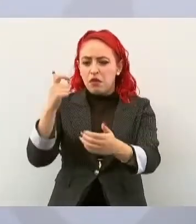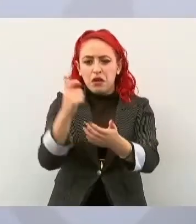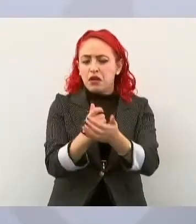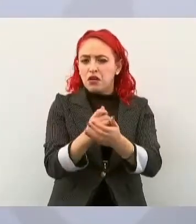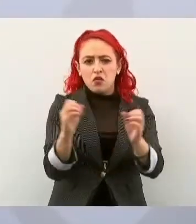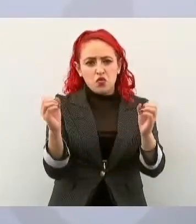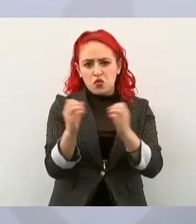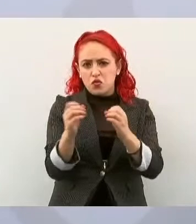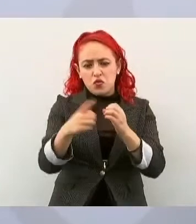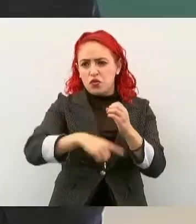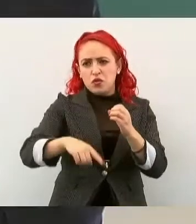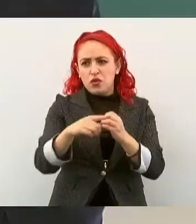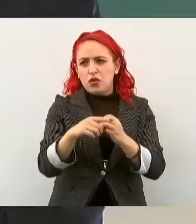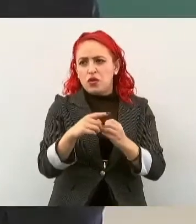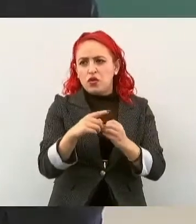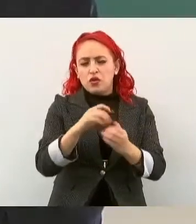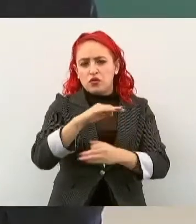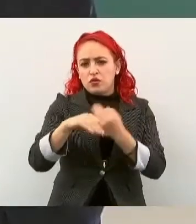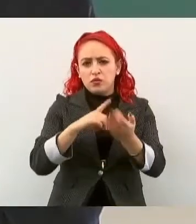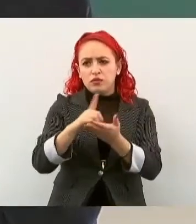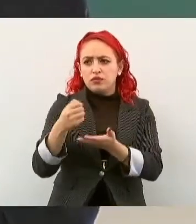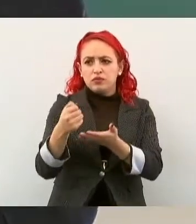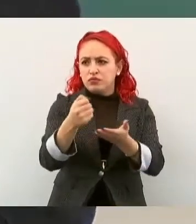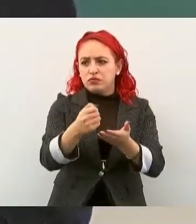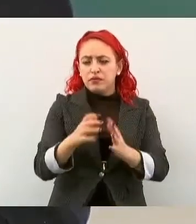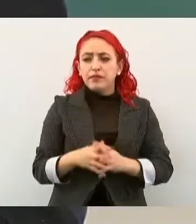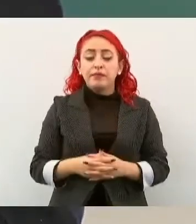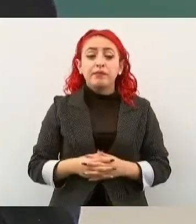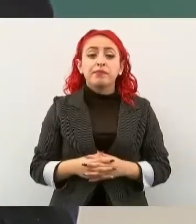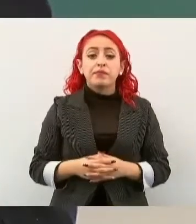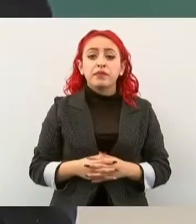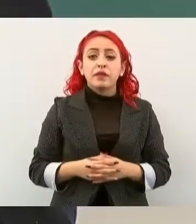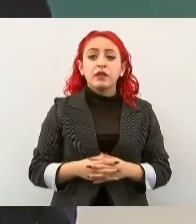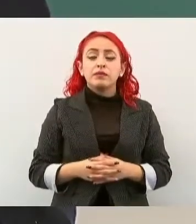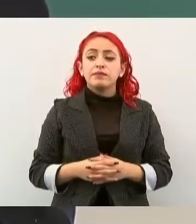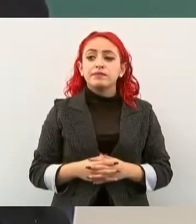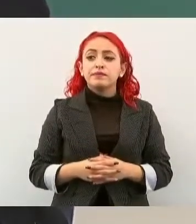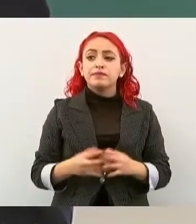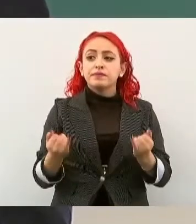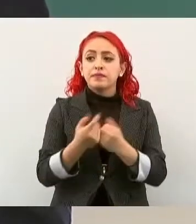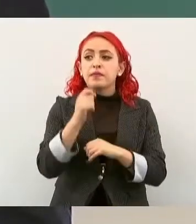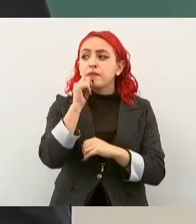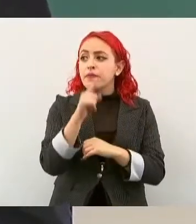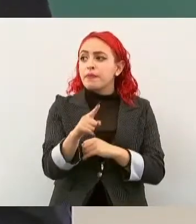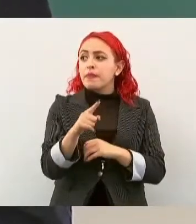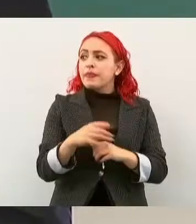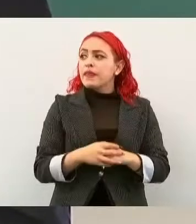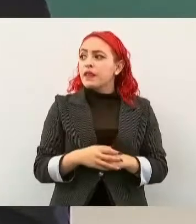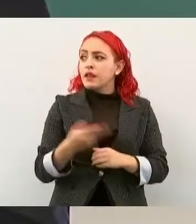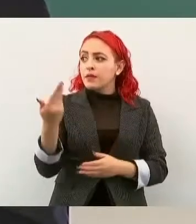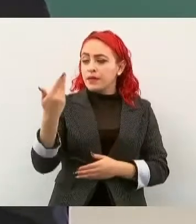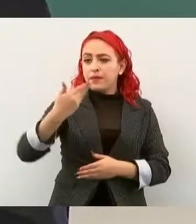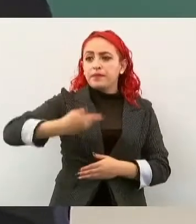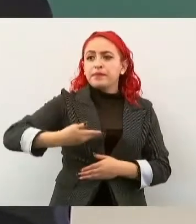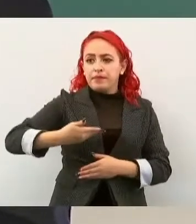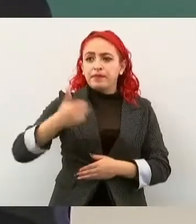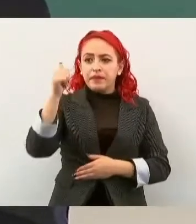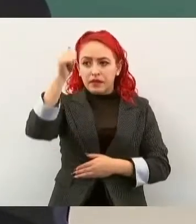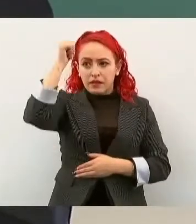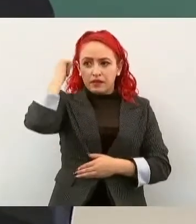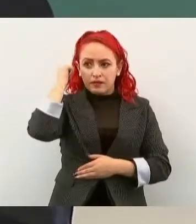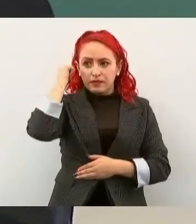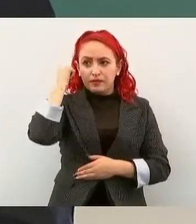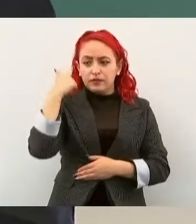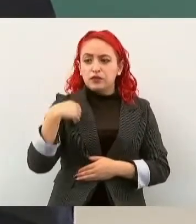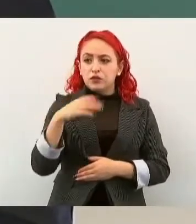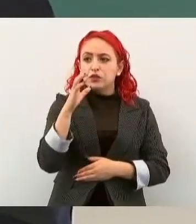salarios y de sus prestaciones. Y también me ha hecho la petición Alfredo, y voy